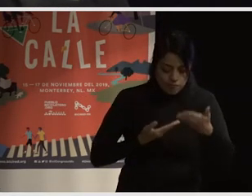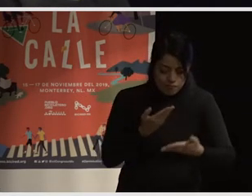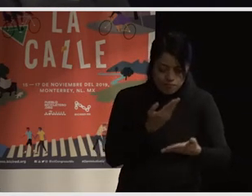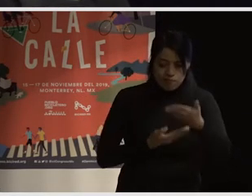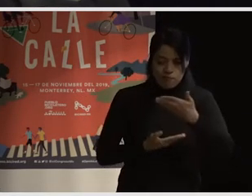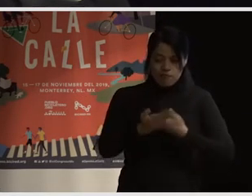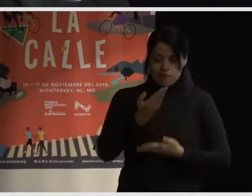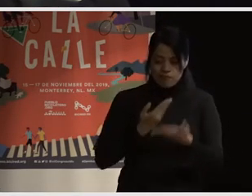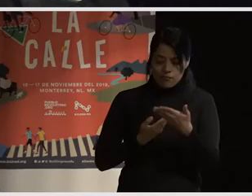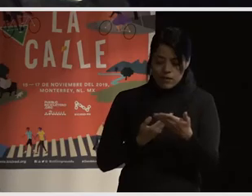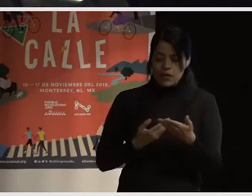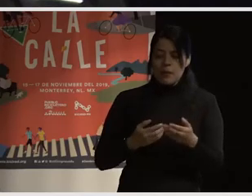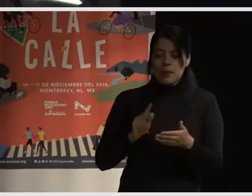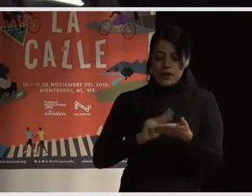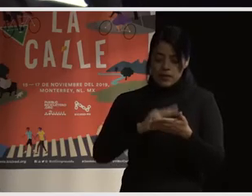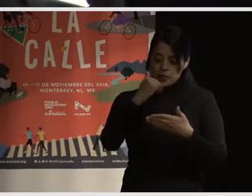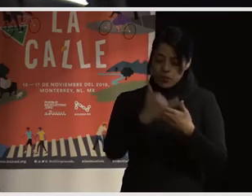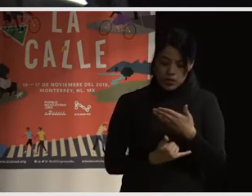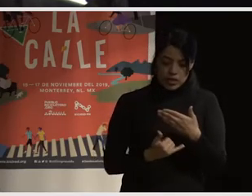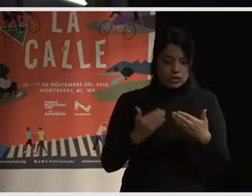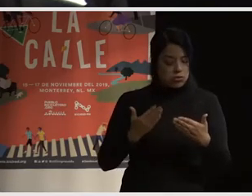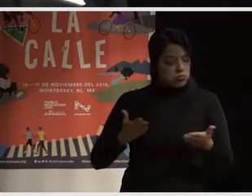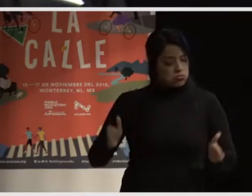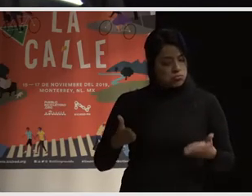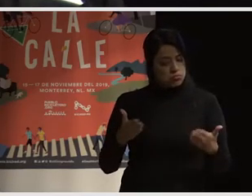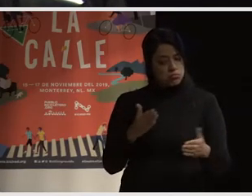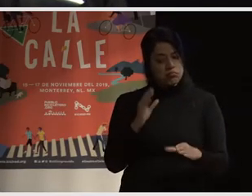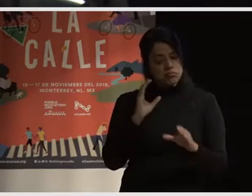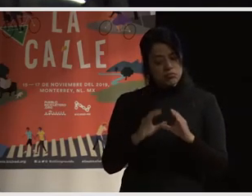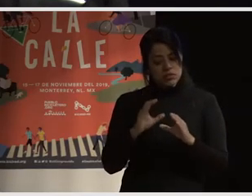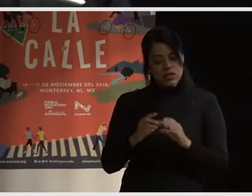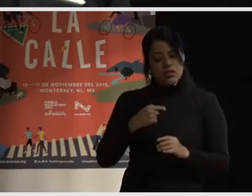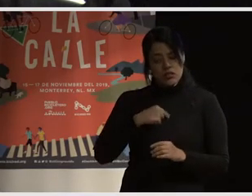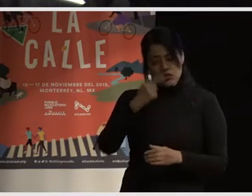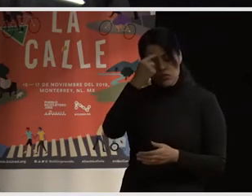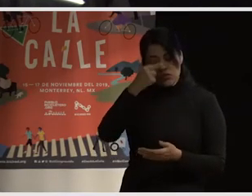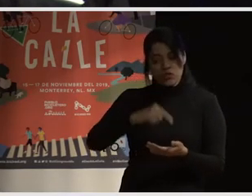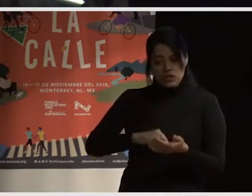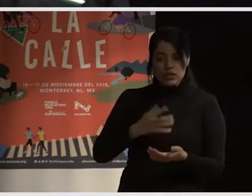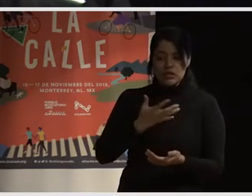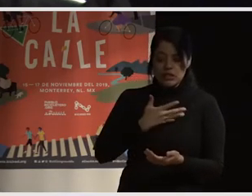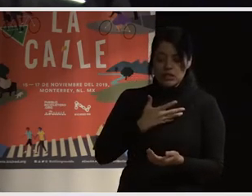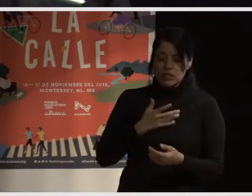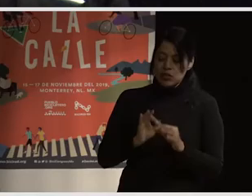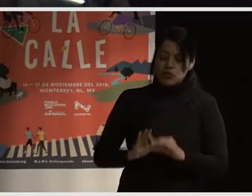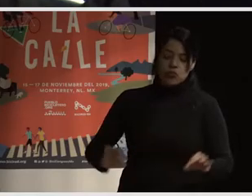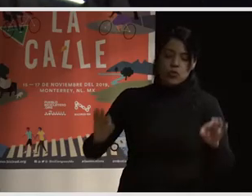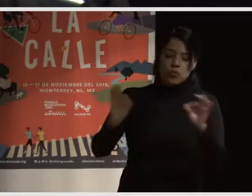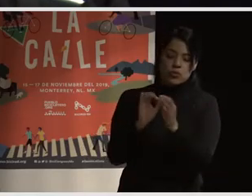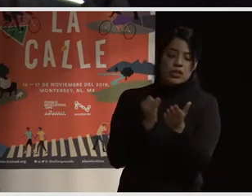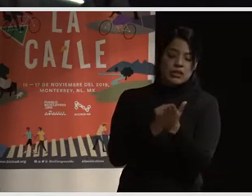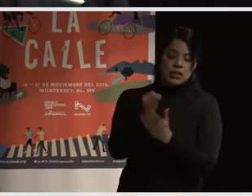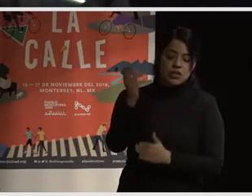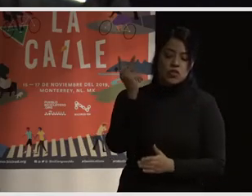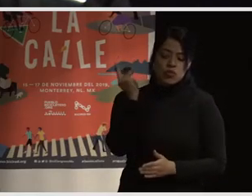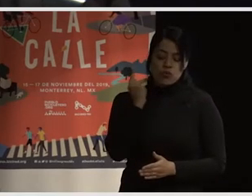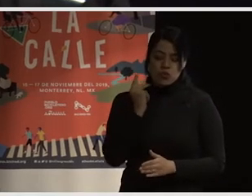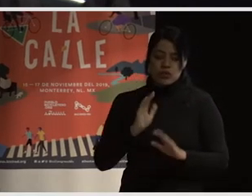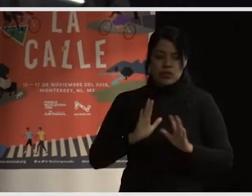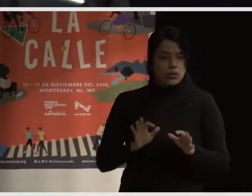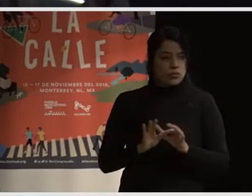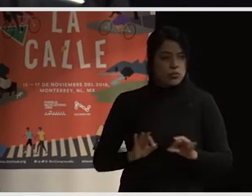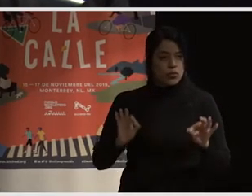para sacar adelante proyectos entonces yo sí creo que tiene que ver completamente la visión política después de que ya existe